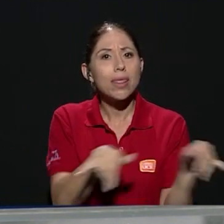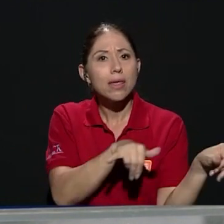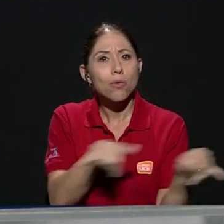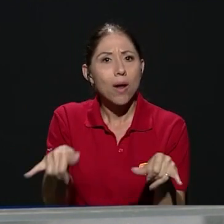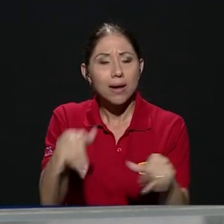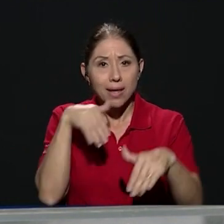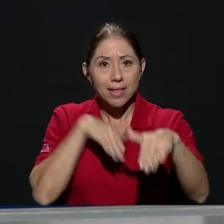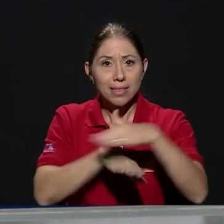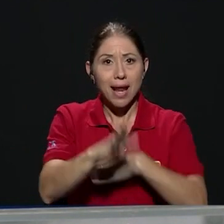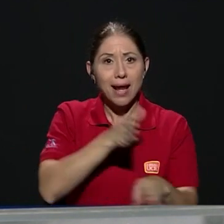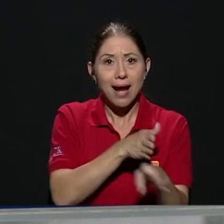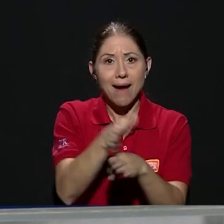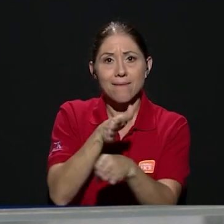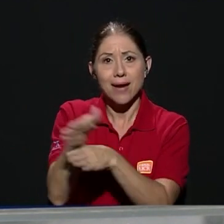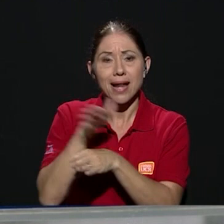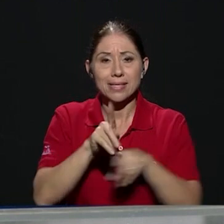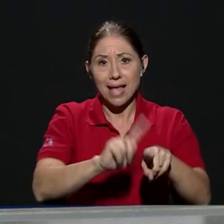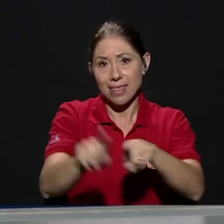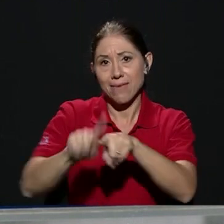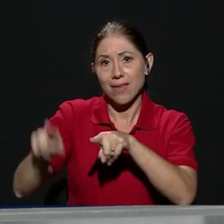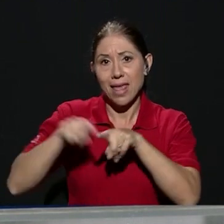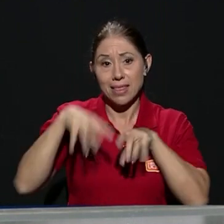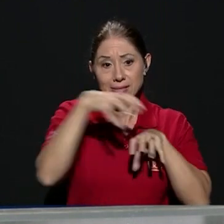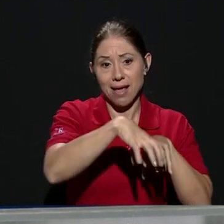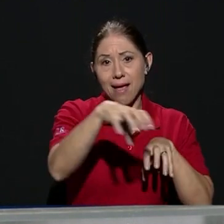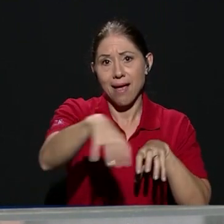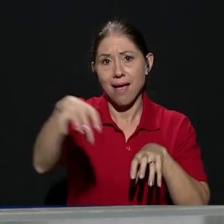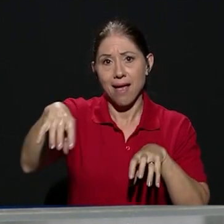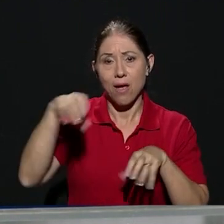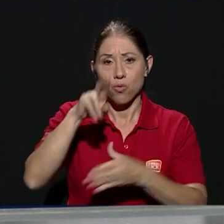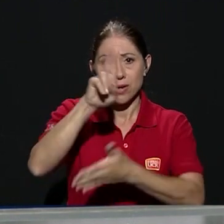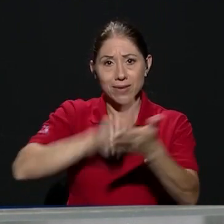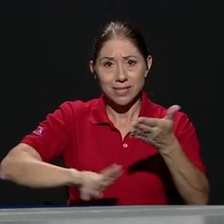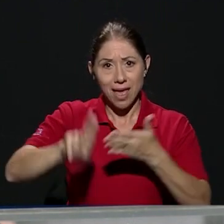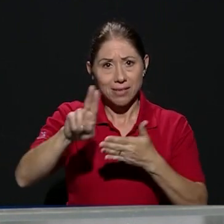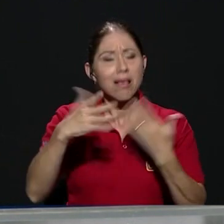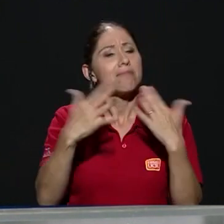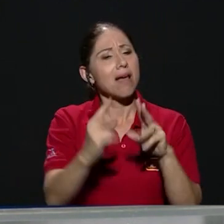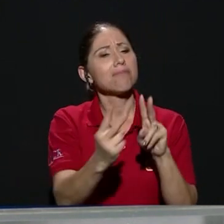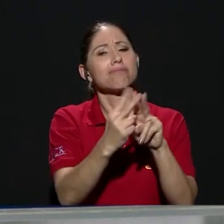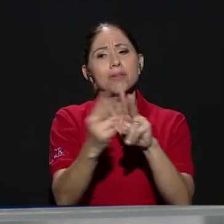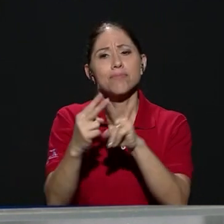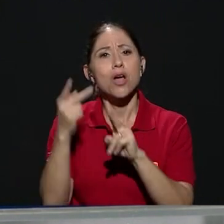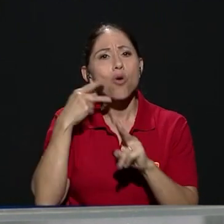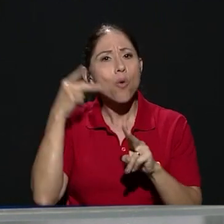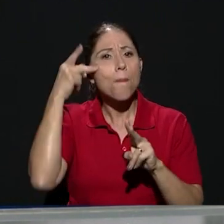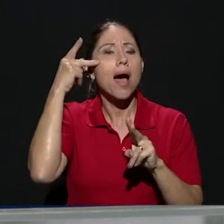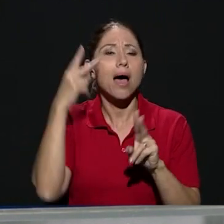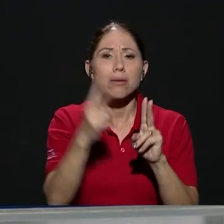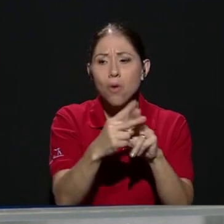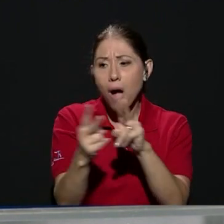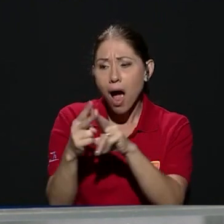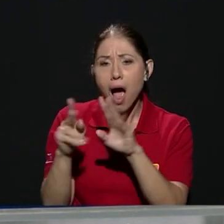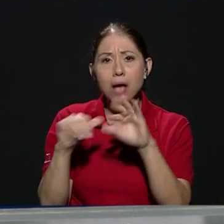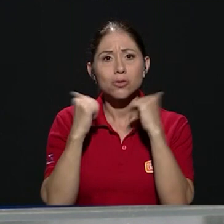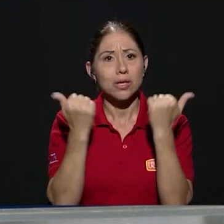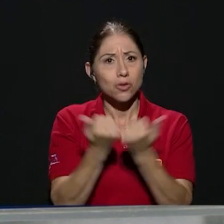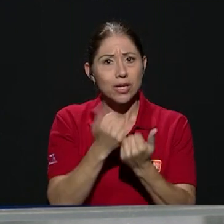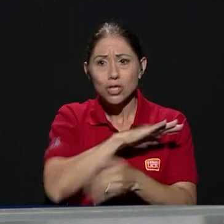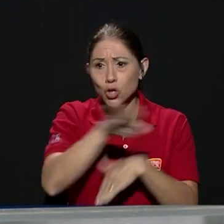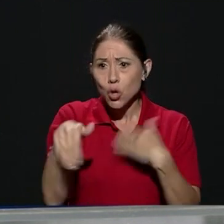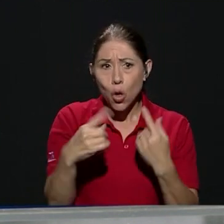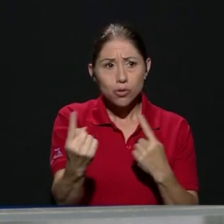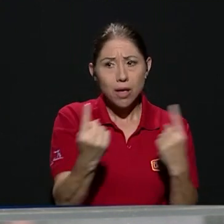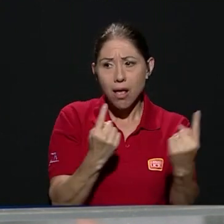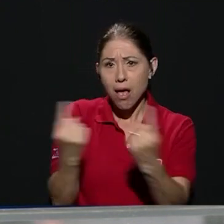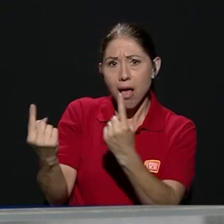las diferentes sedes de las universidades, ¿verdad? Ahí comenzamos a conocer los padres, las asociaciones, todos se nos comienzan a acercar pidiendo